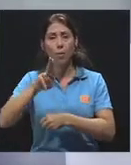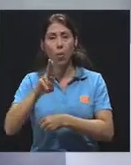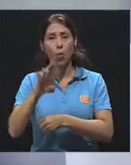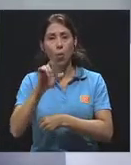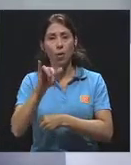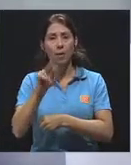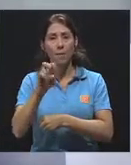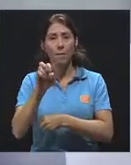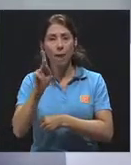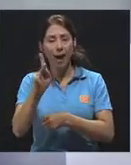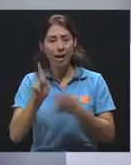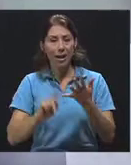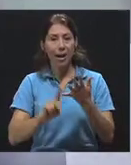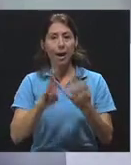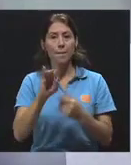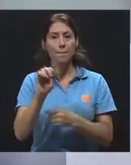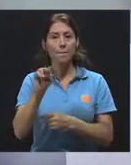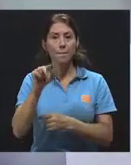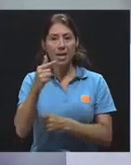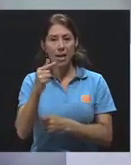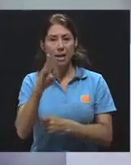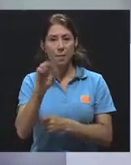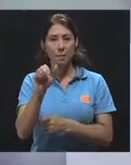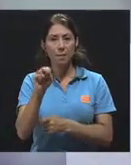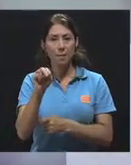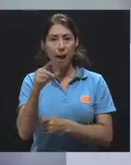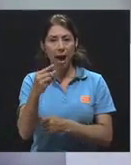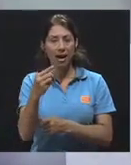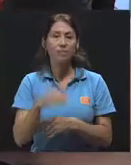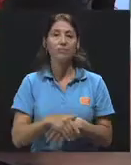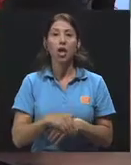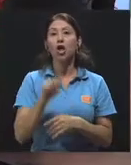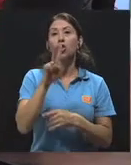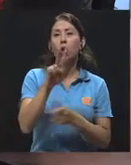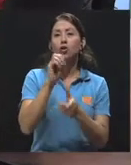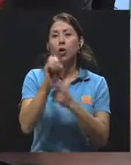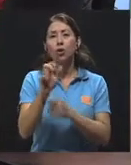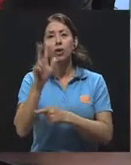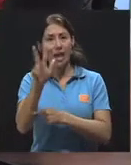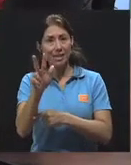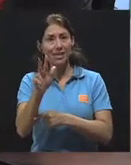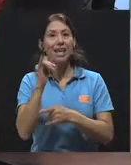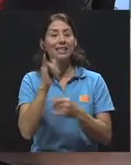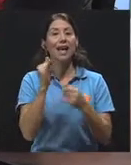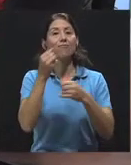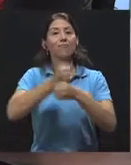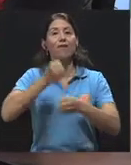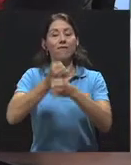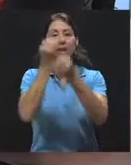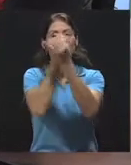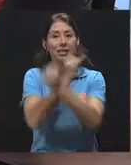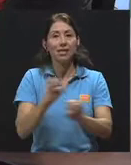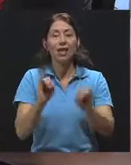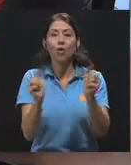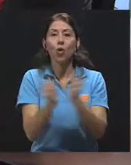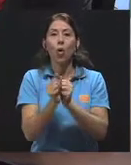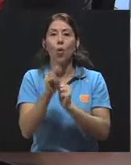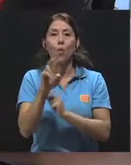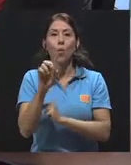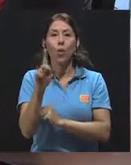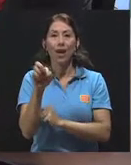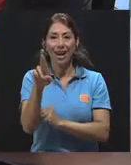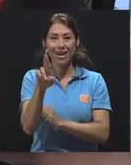en Publimark, en Big Bang, tenemos uh-huh, a dos o tres freelanceando con Bunker, un estudio pequeño